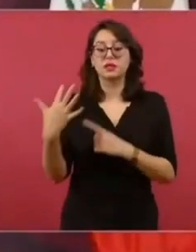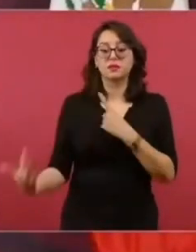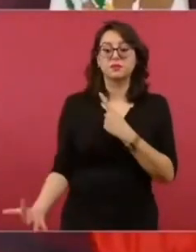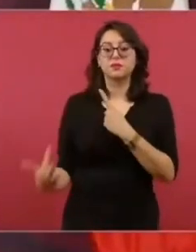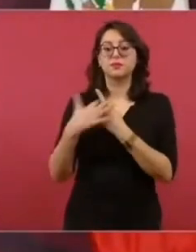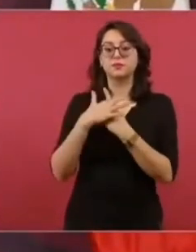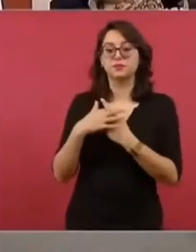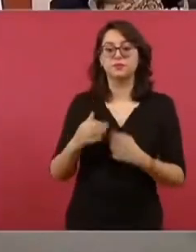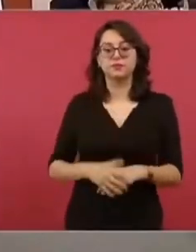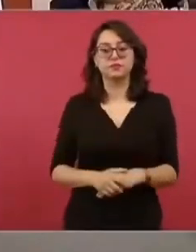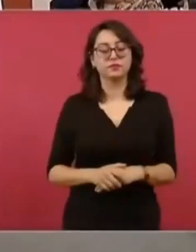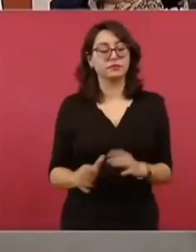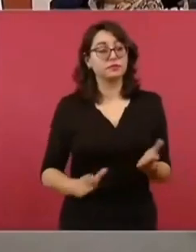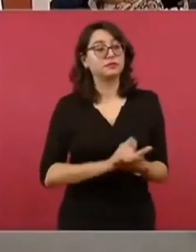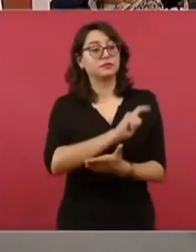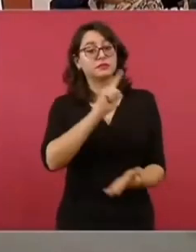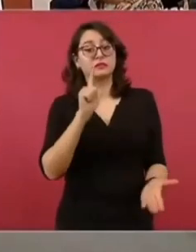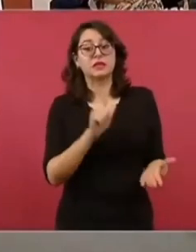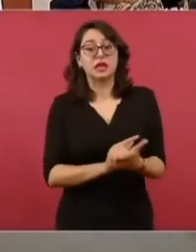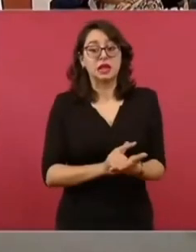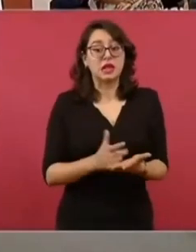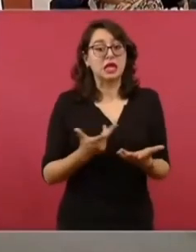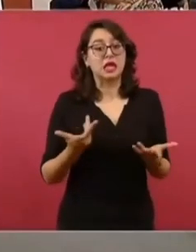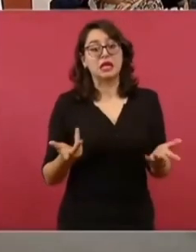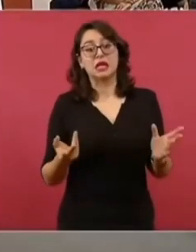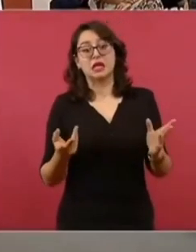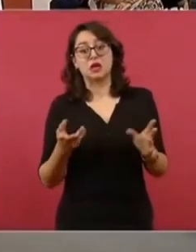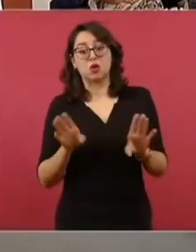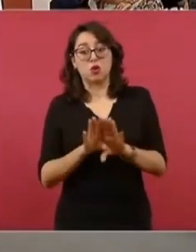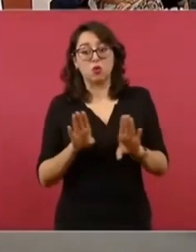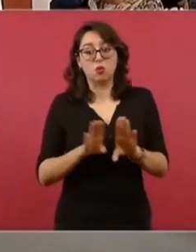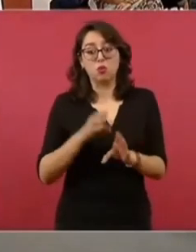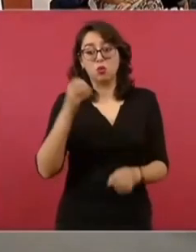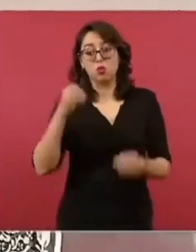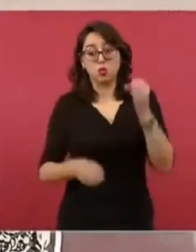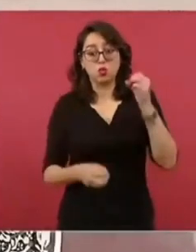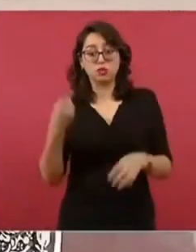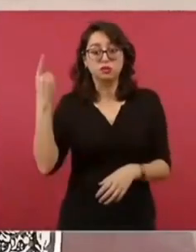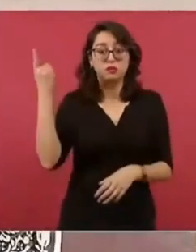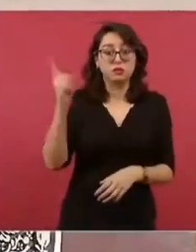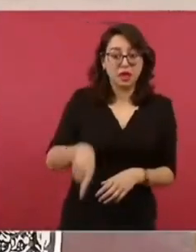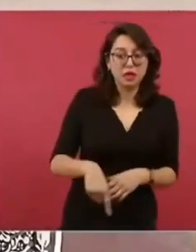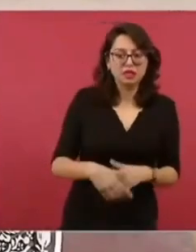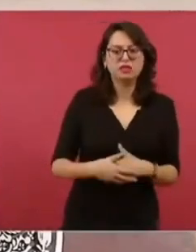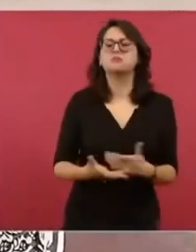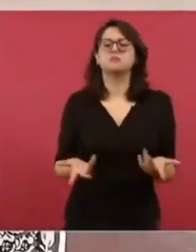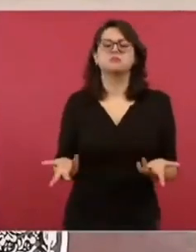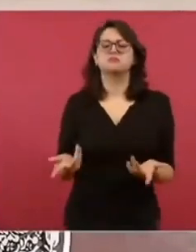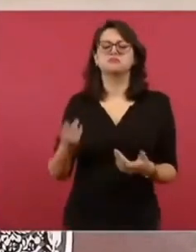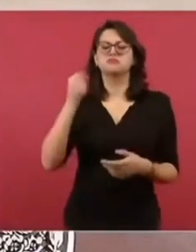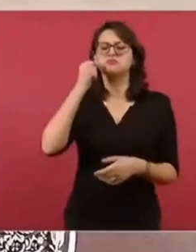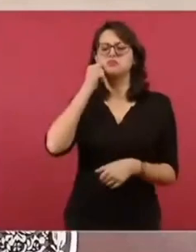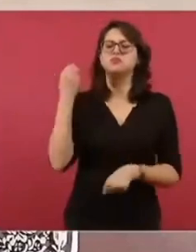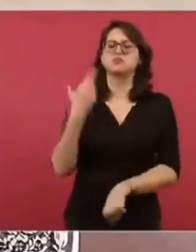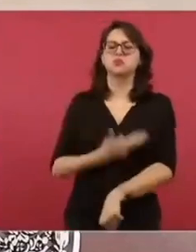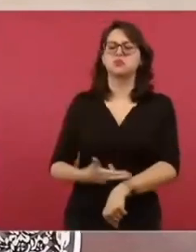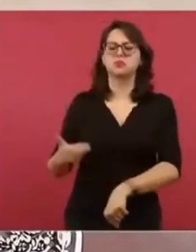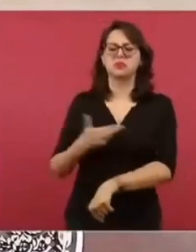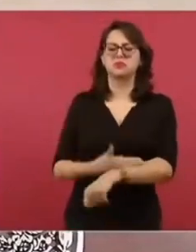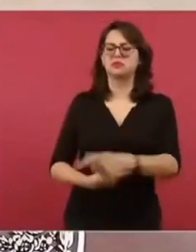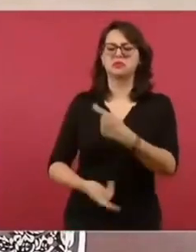Legalmente hablando, ¿va a presentar algún recurso entonces, presidente, o no? Se hacen los trámites legales correspondientes. O sea, sí.